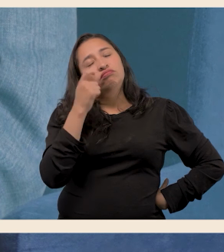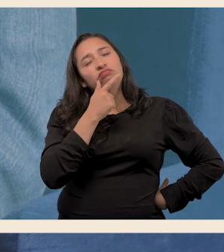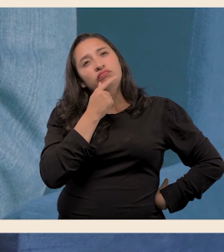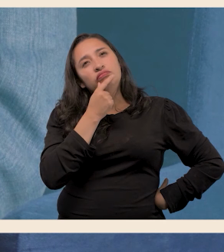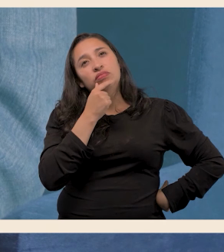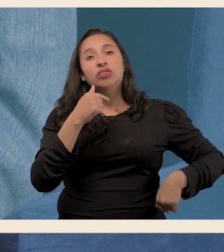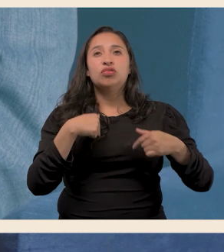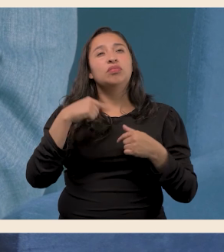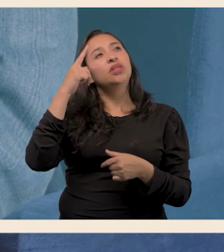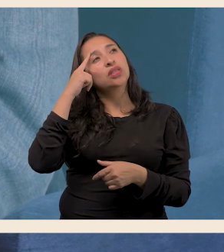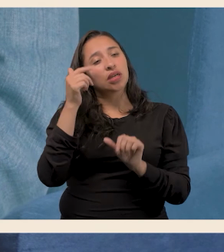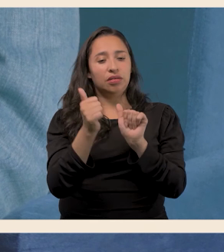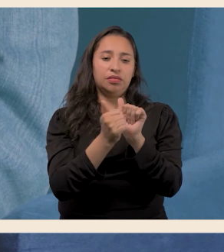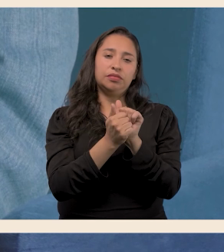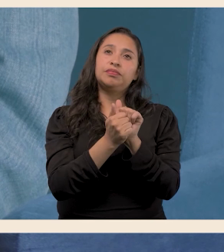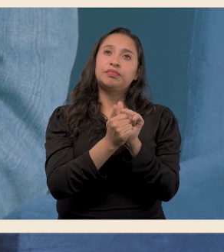estar al lado